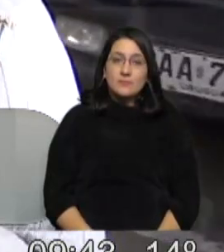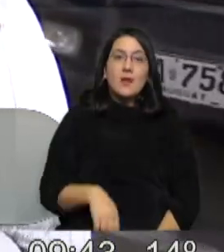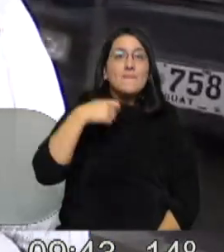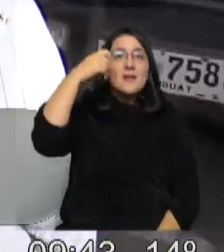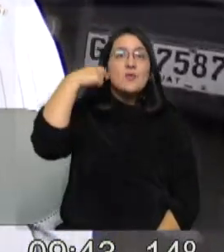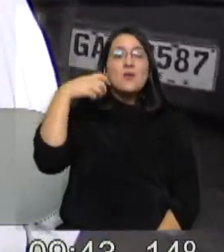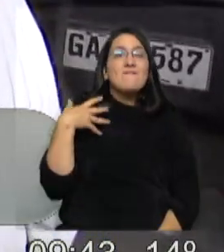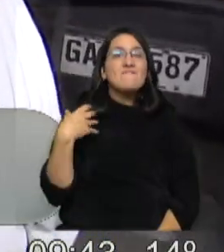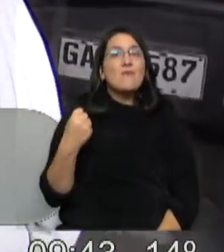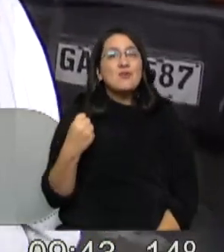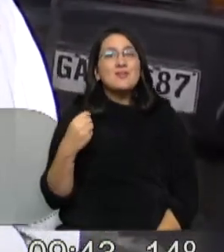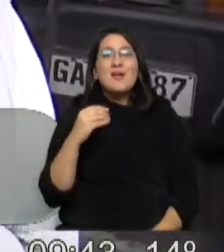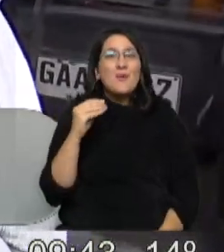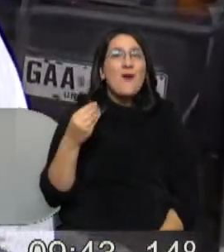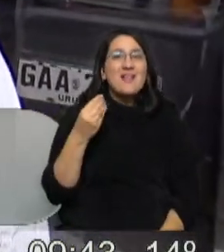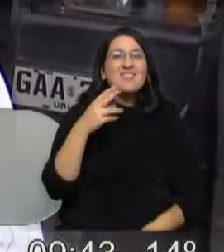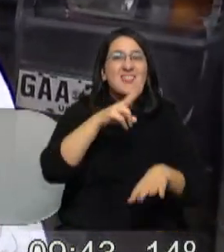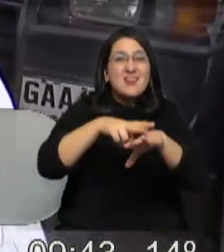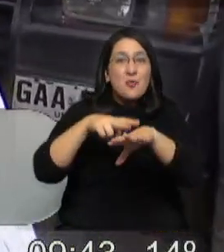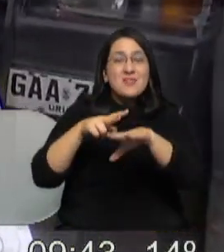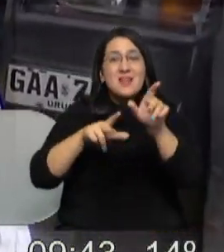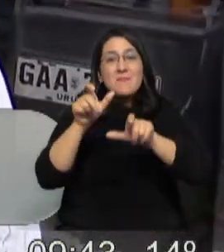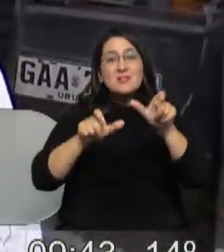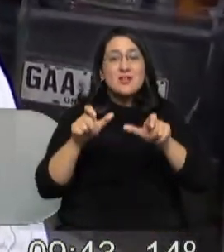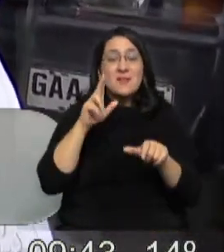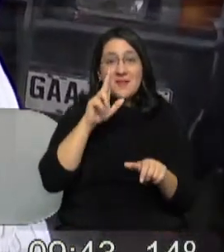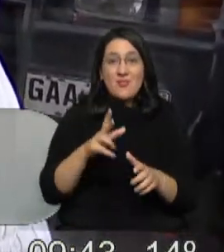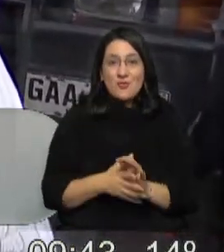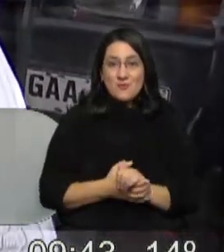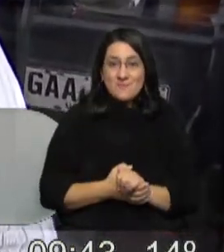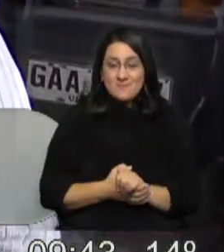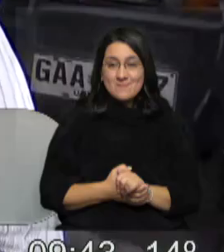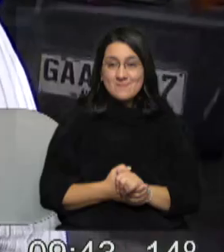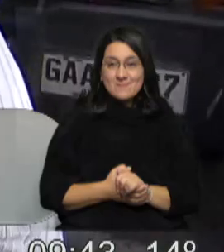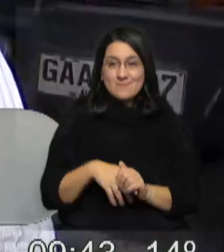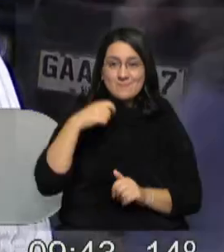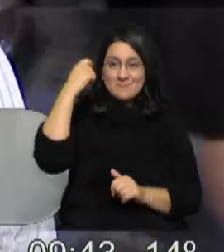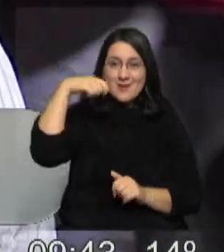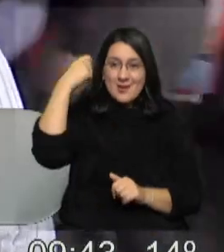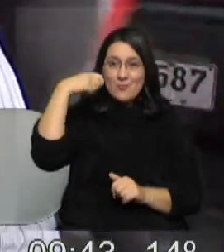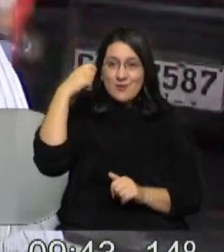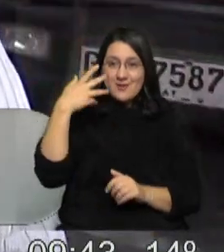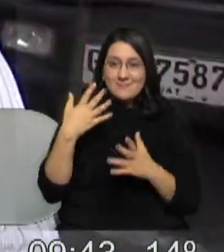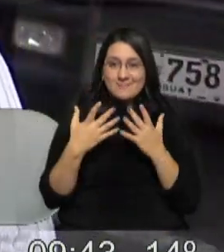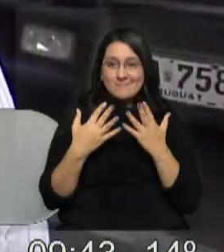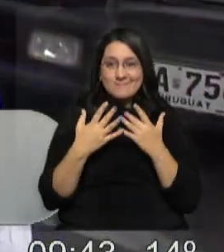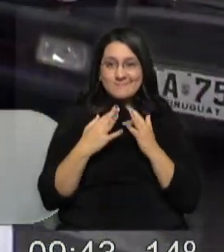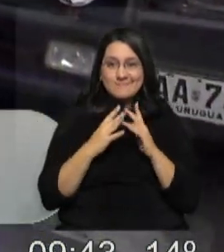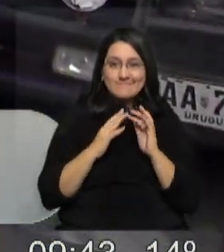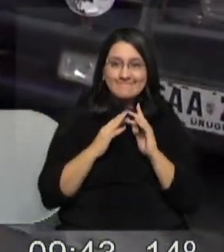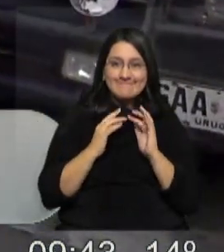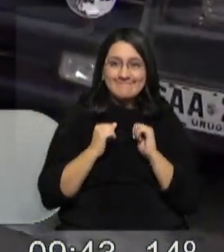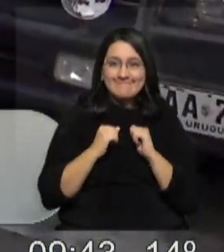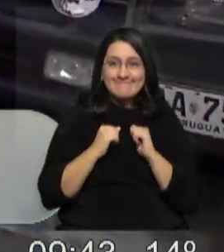¿Película favorita, vecina, que usted recomienda a la televidencia y me recomienda a mí en este momento? Película, La apuré, claro,